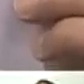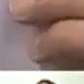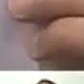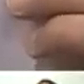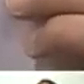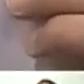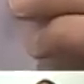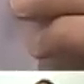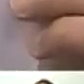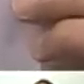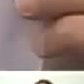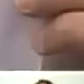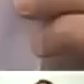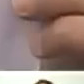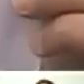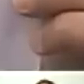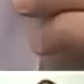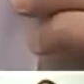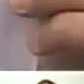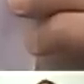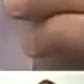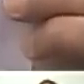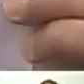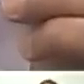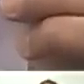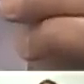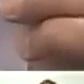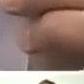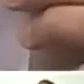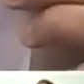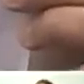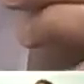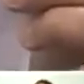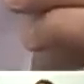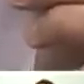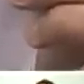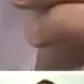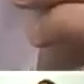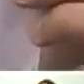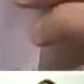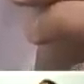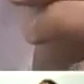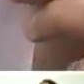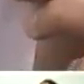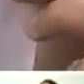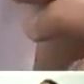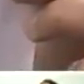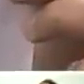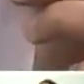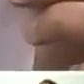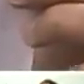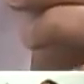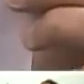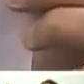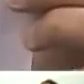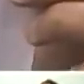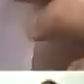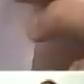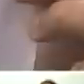firmado ante todos los medios de comunicación del mundo que dice ahí gobierno